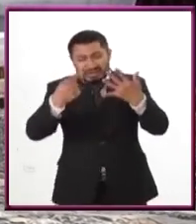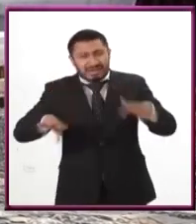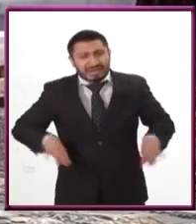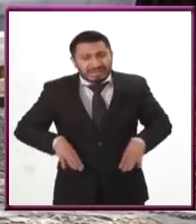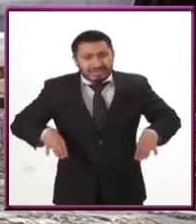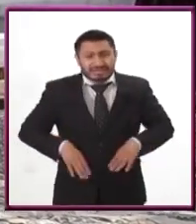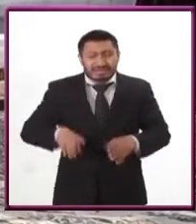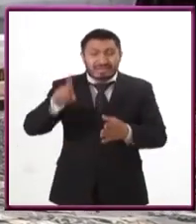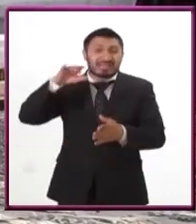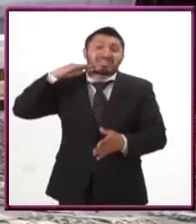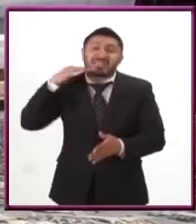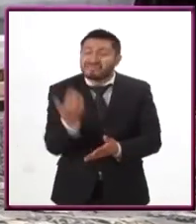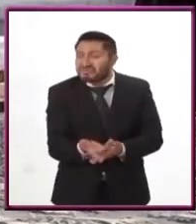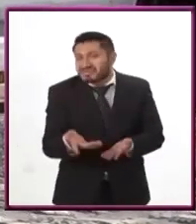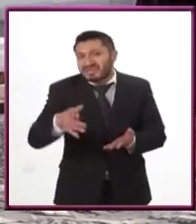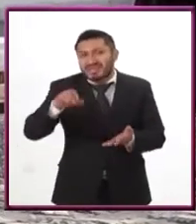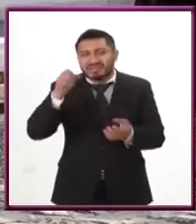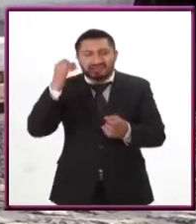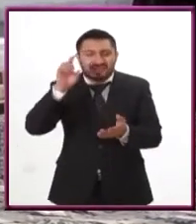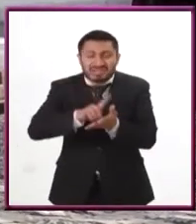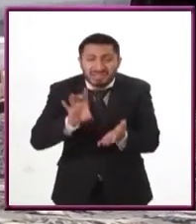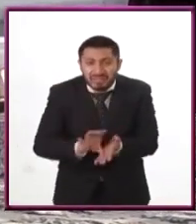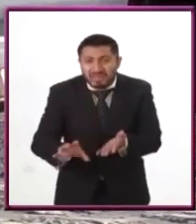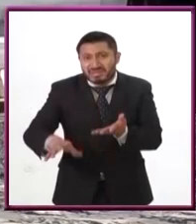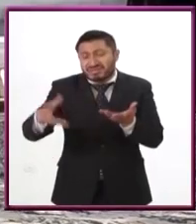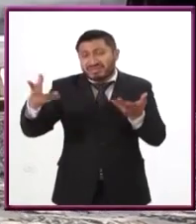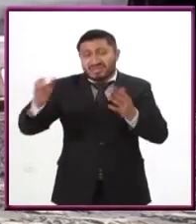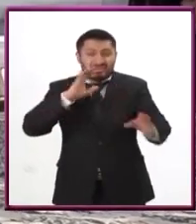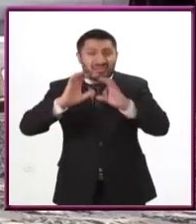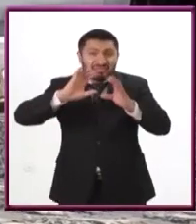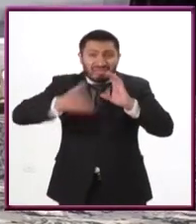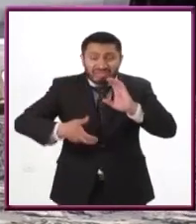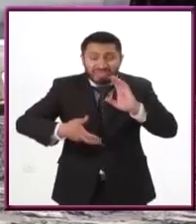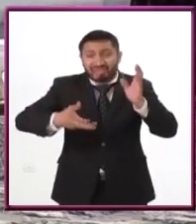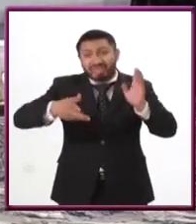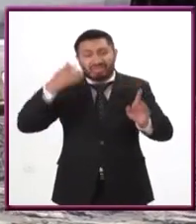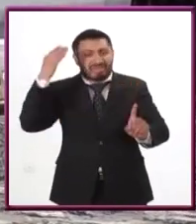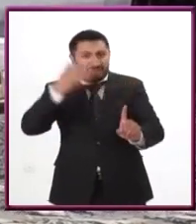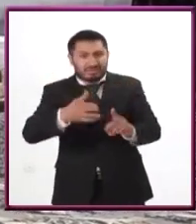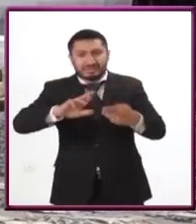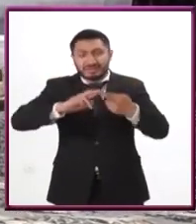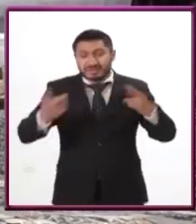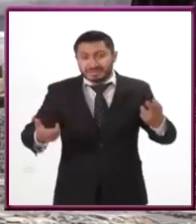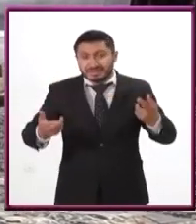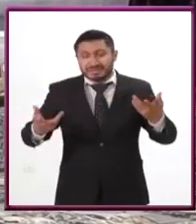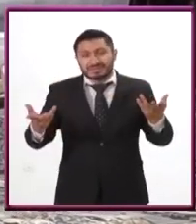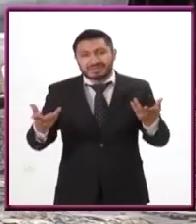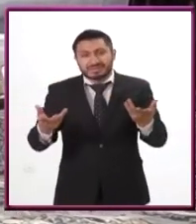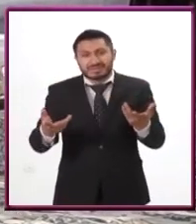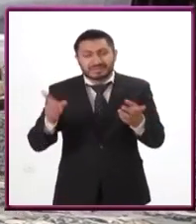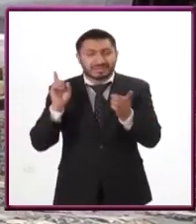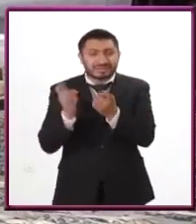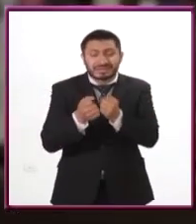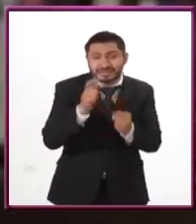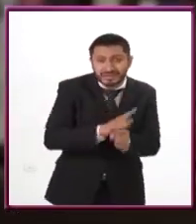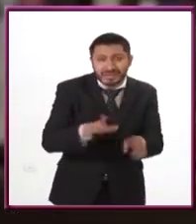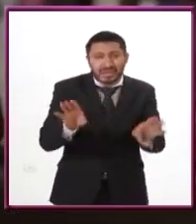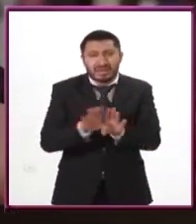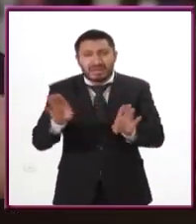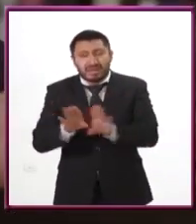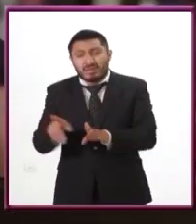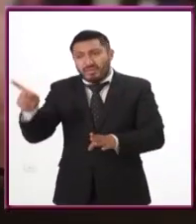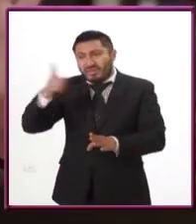déficits sociales y de comunicación, por aquellos que no son conscientes de que los retos sociales que enfrentan las personas autistas